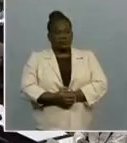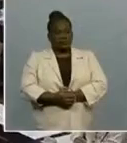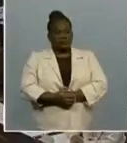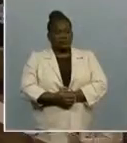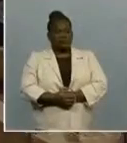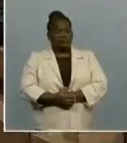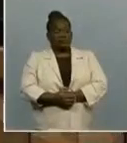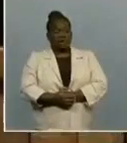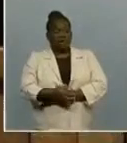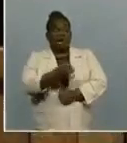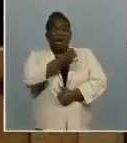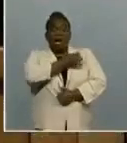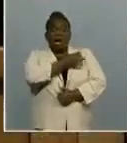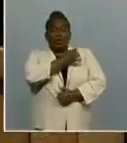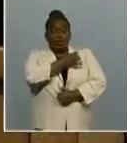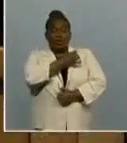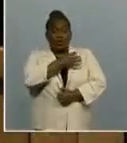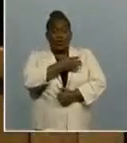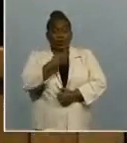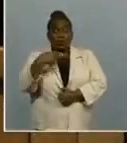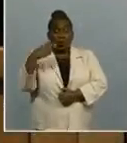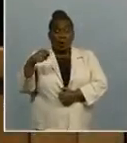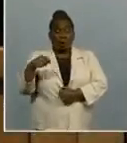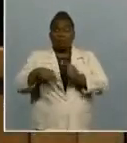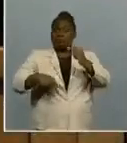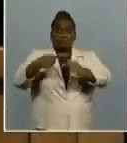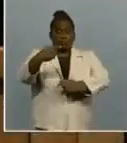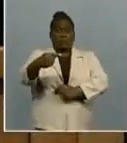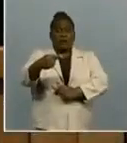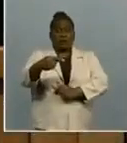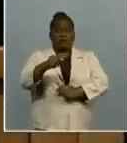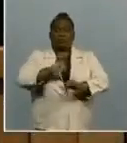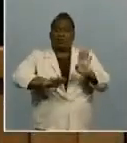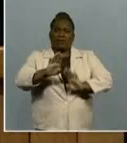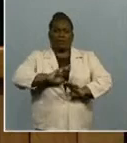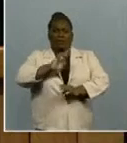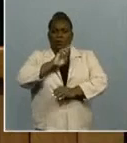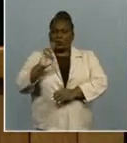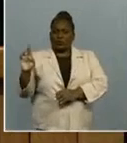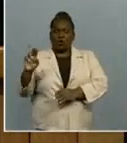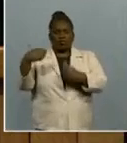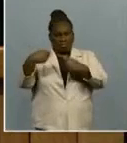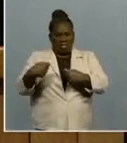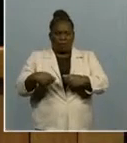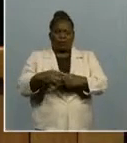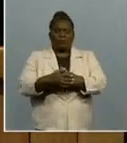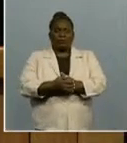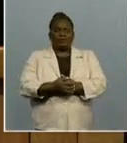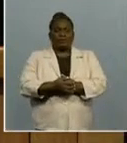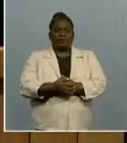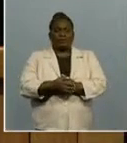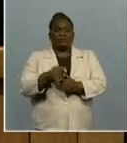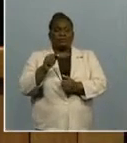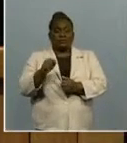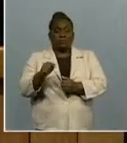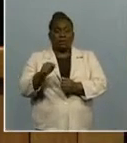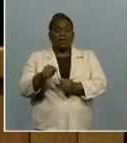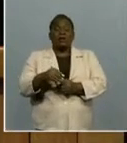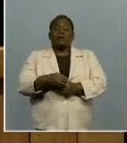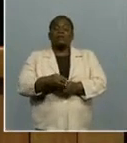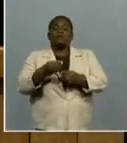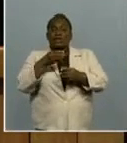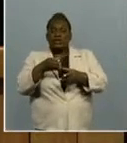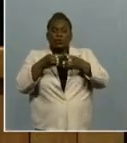al dolor humano antepuso el valor revolucionario y el sentido del deber lo besó la urna que guarda las cenizas